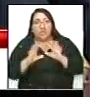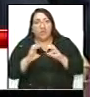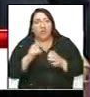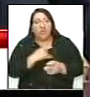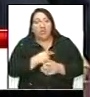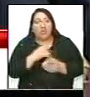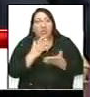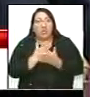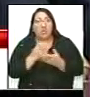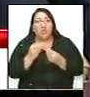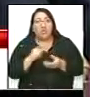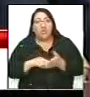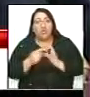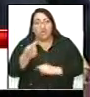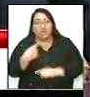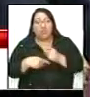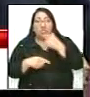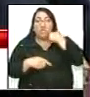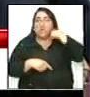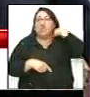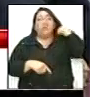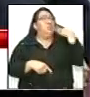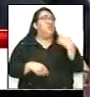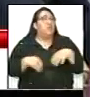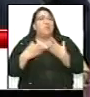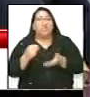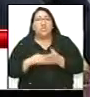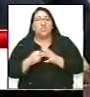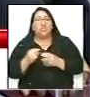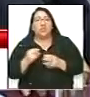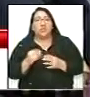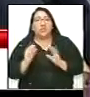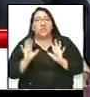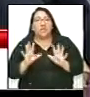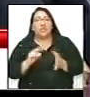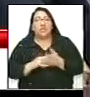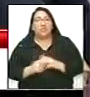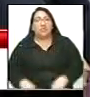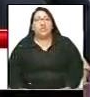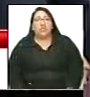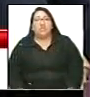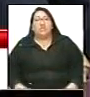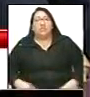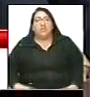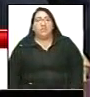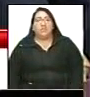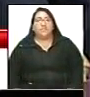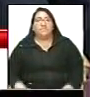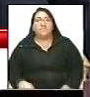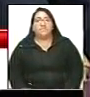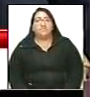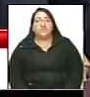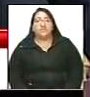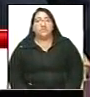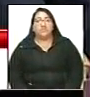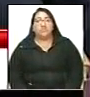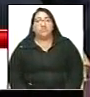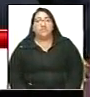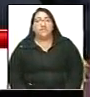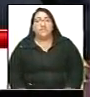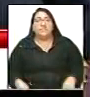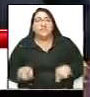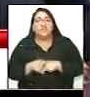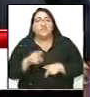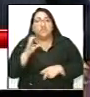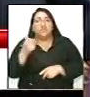porque de lo contrario podríamos estar, en efecto, deteniendo la posibilidad del acceso. Y también, créanme que nosotros